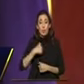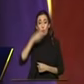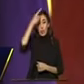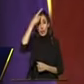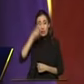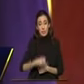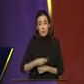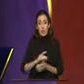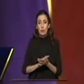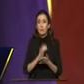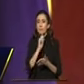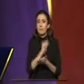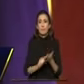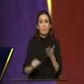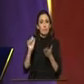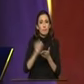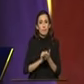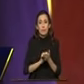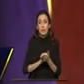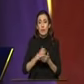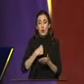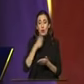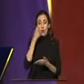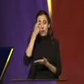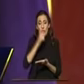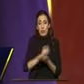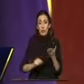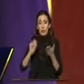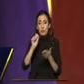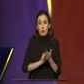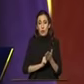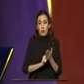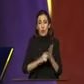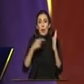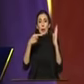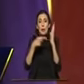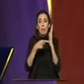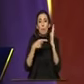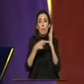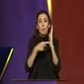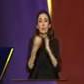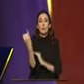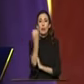ejemplo, eliminar ya el mal llamado impuesto verde.